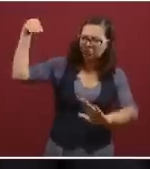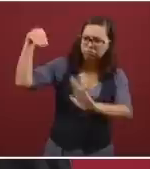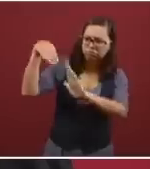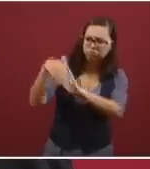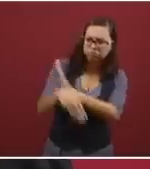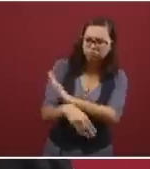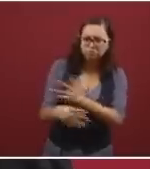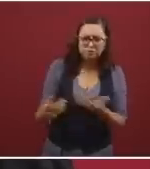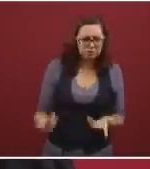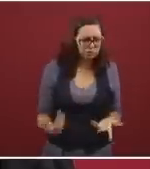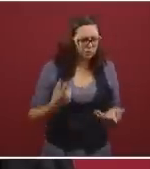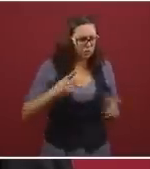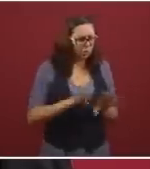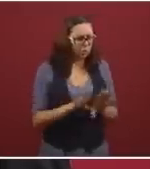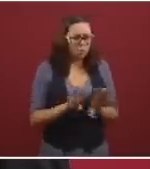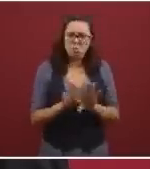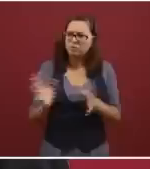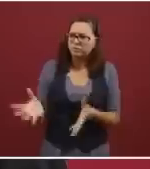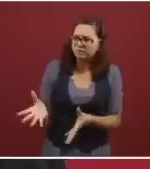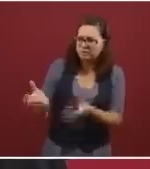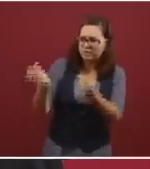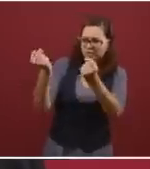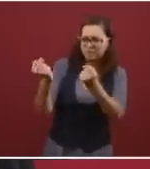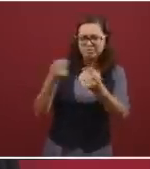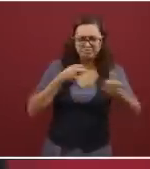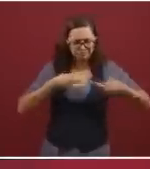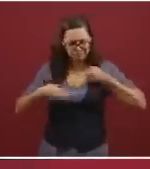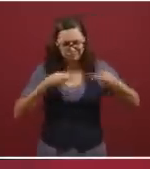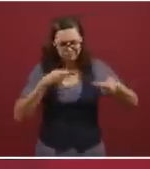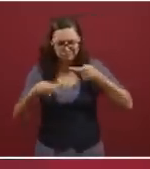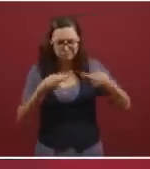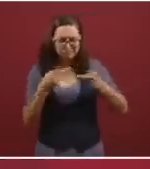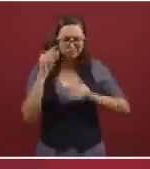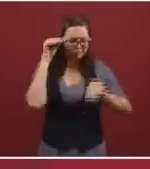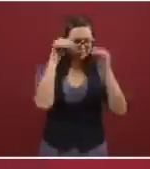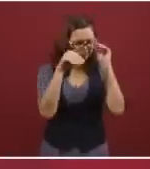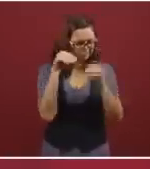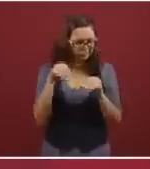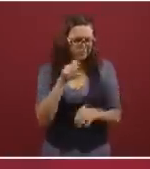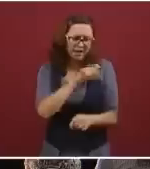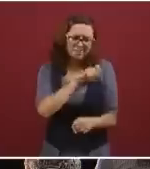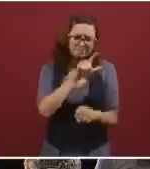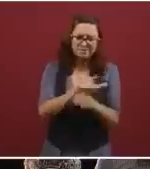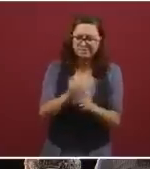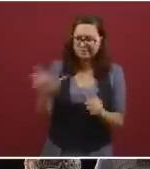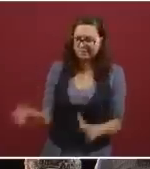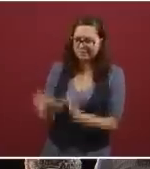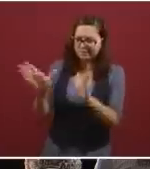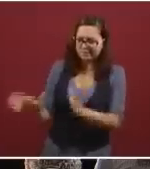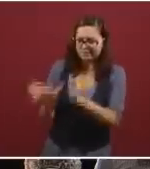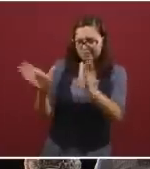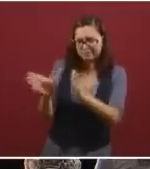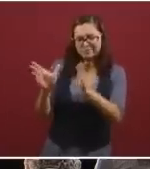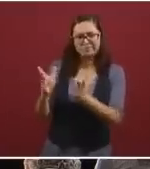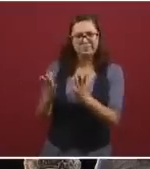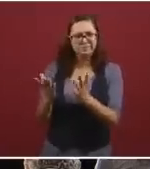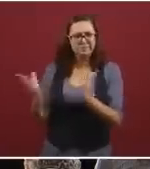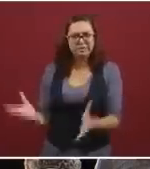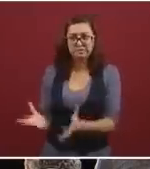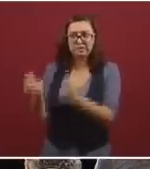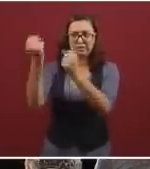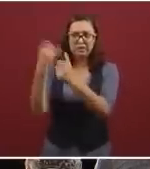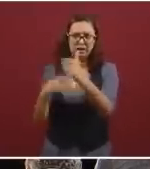la producción petrolera, porque nos entregaron una empresa